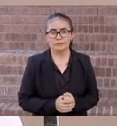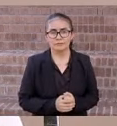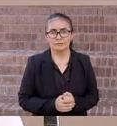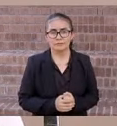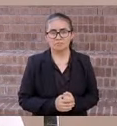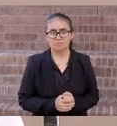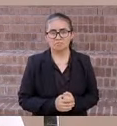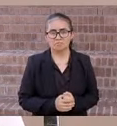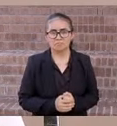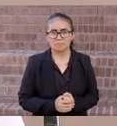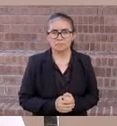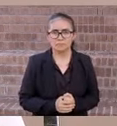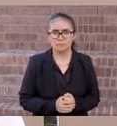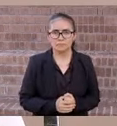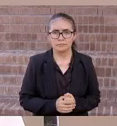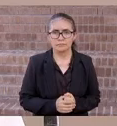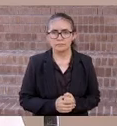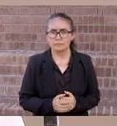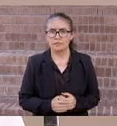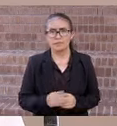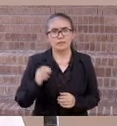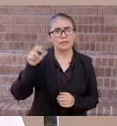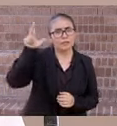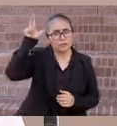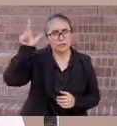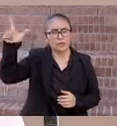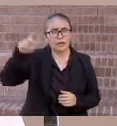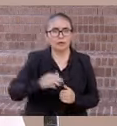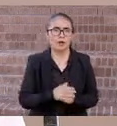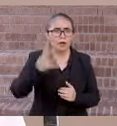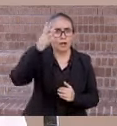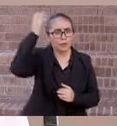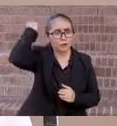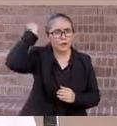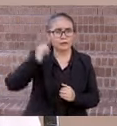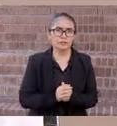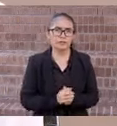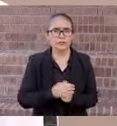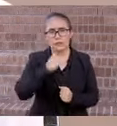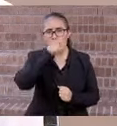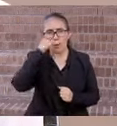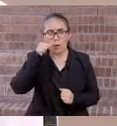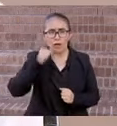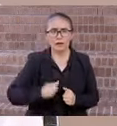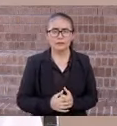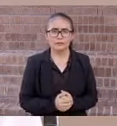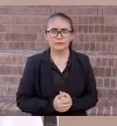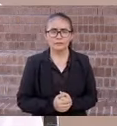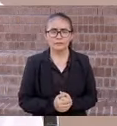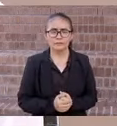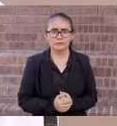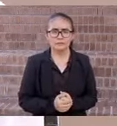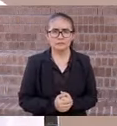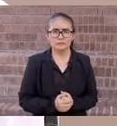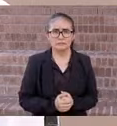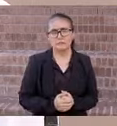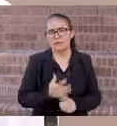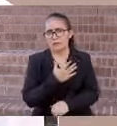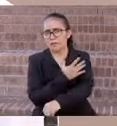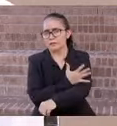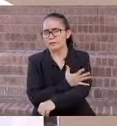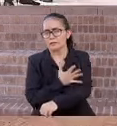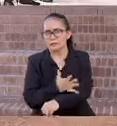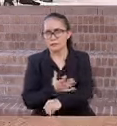ni el cura hidalgo ni morelos ni juárez francisco y